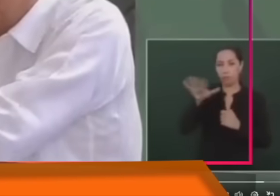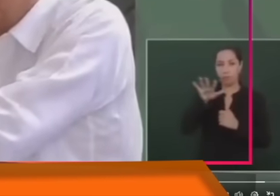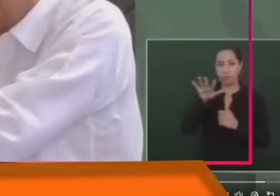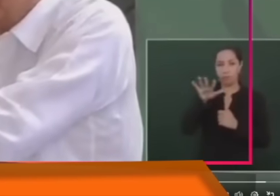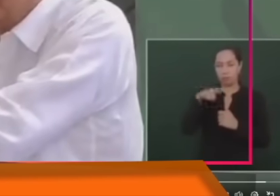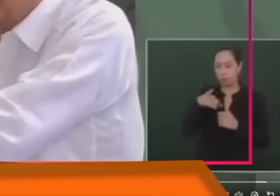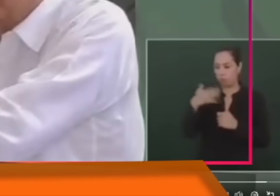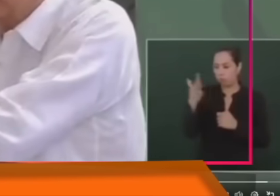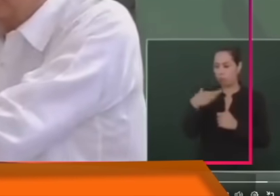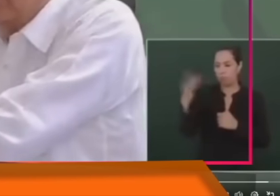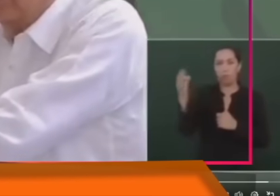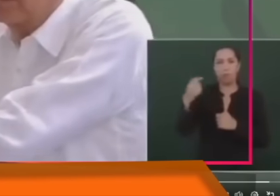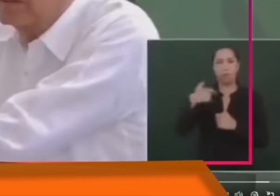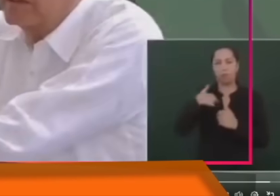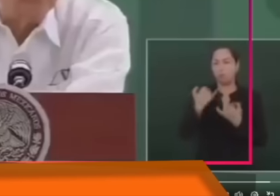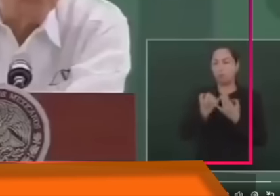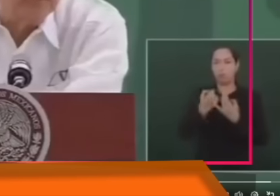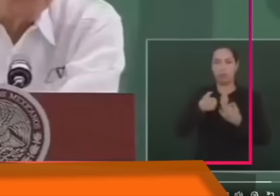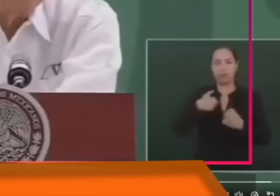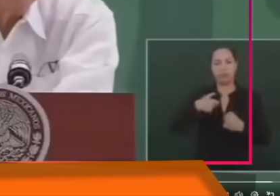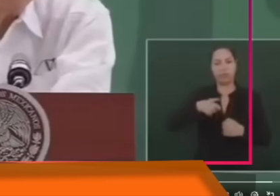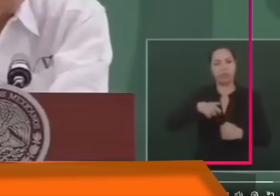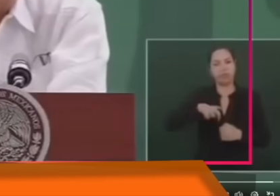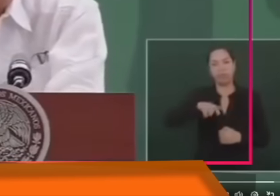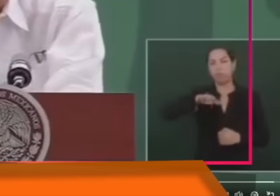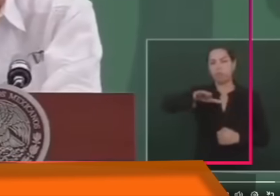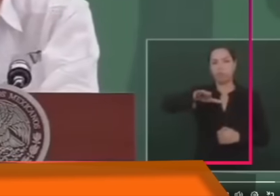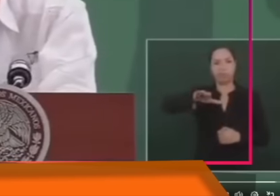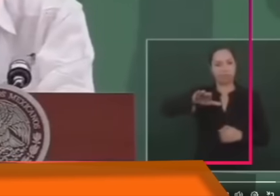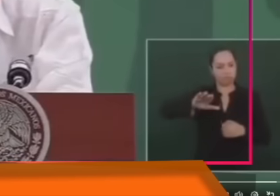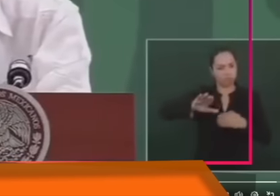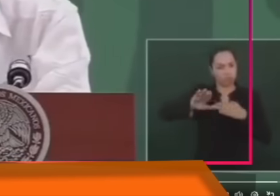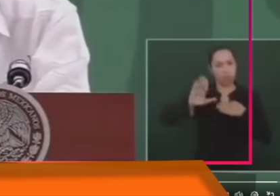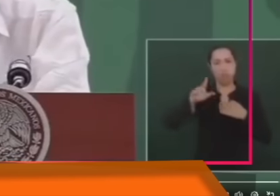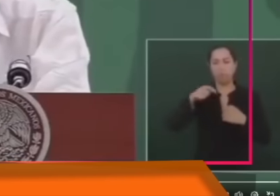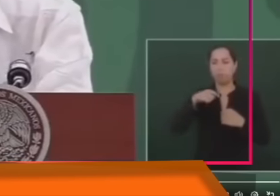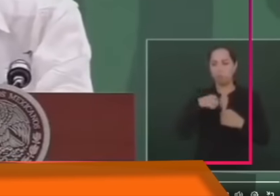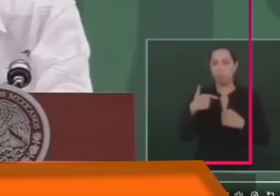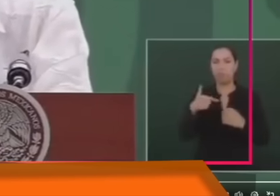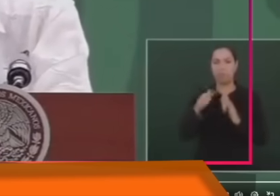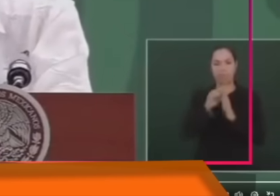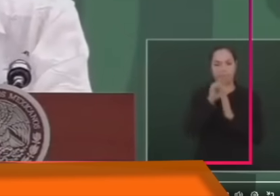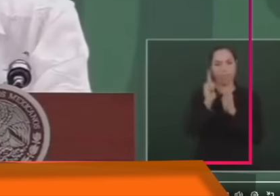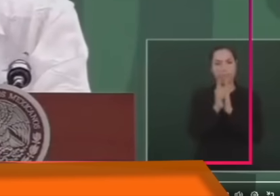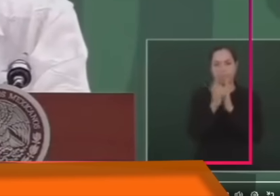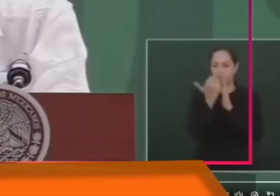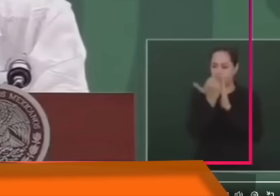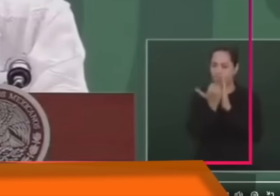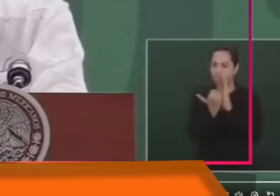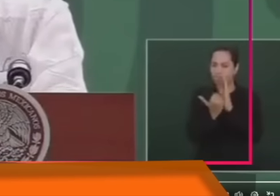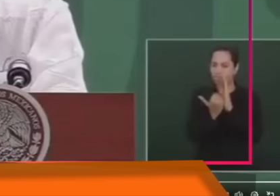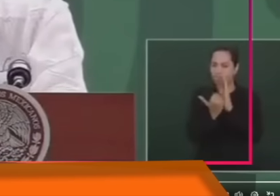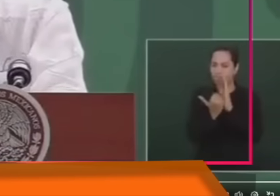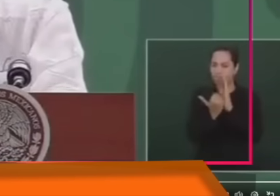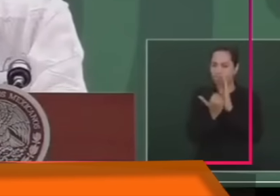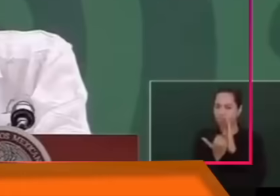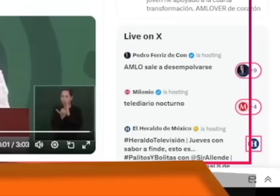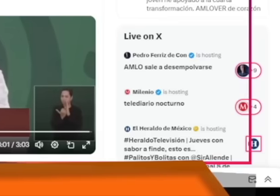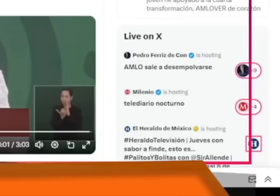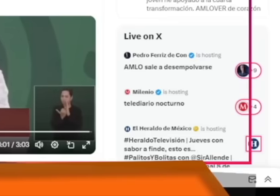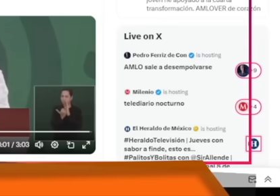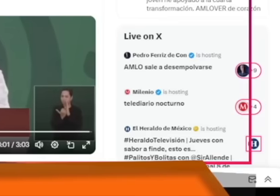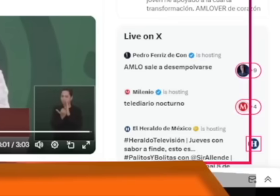protesté cumplir y hacer cumplir las leyes. Y es lo que estoy haciendo. Y bueno,